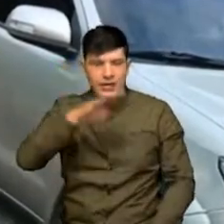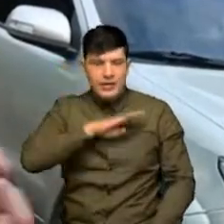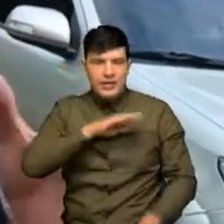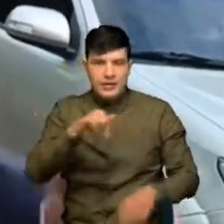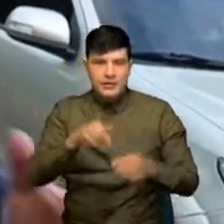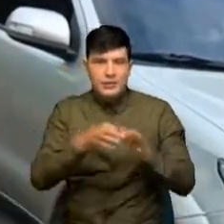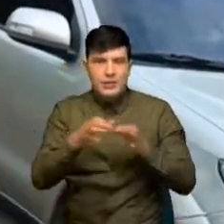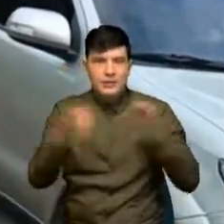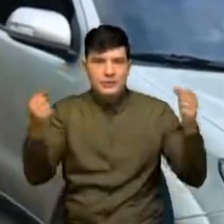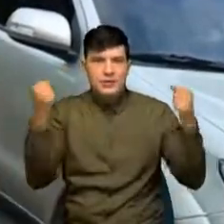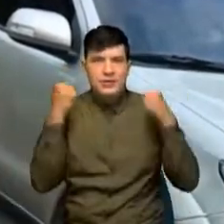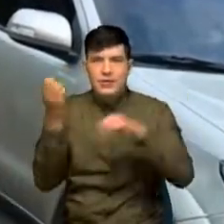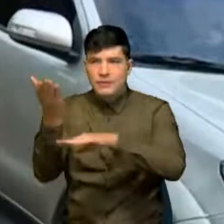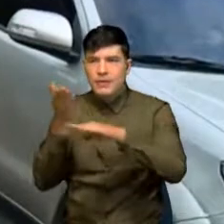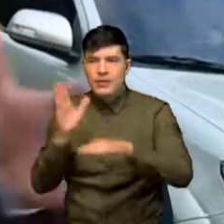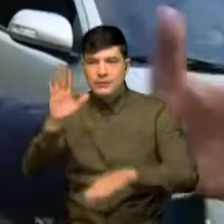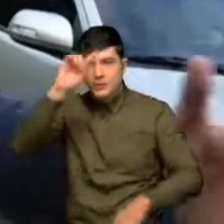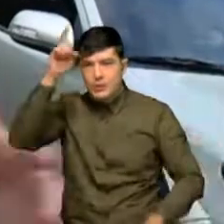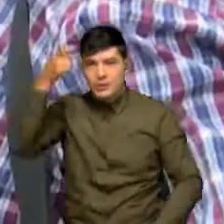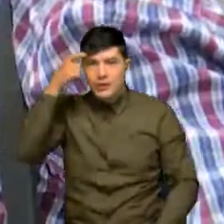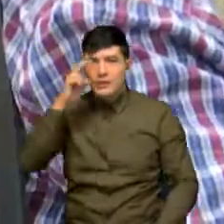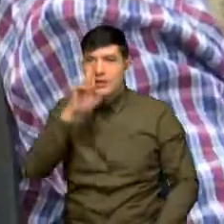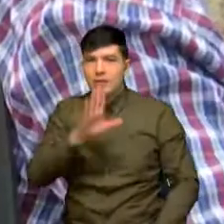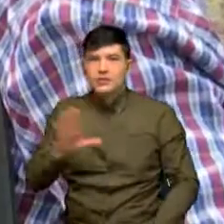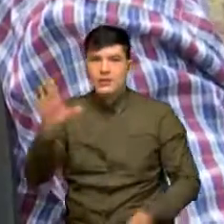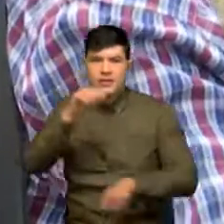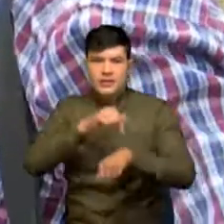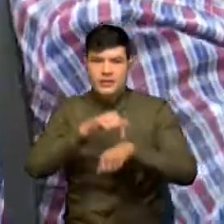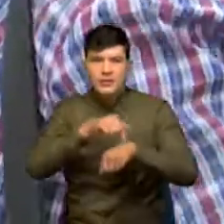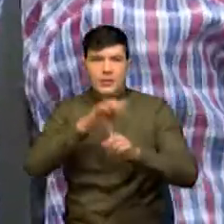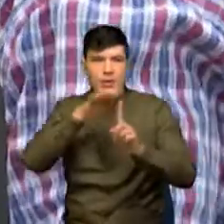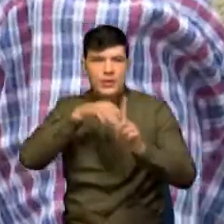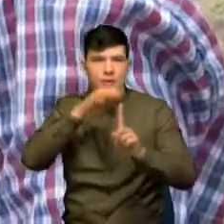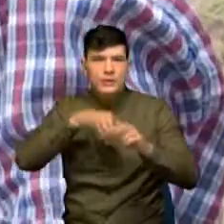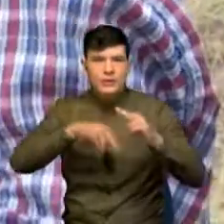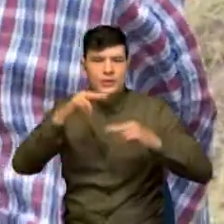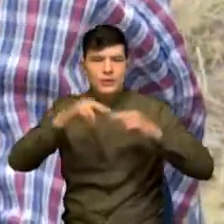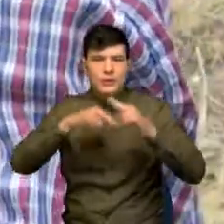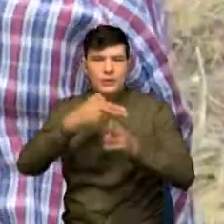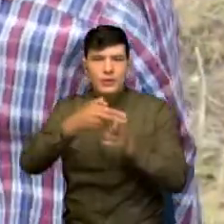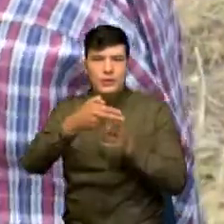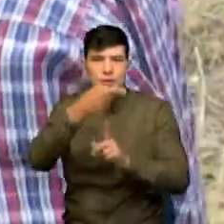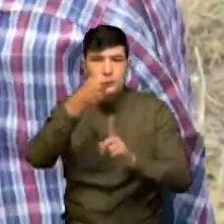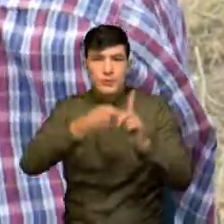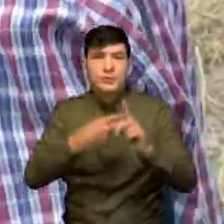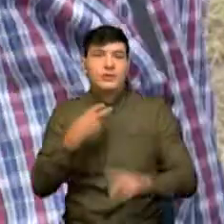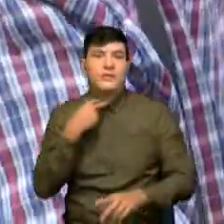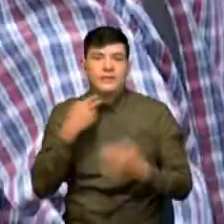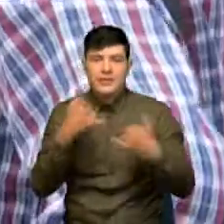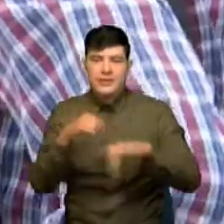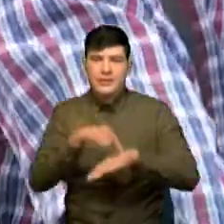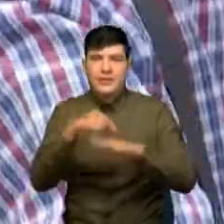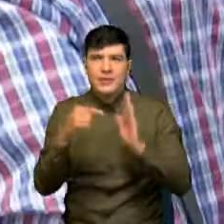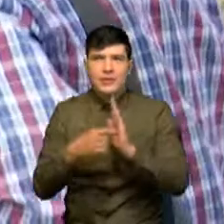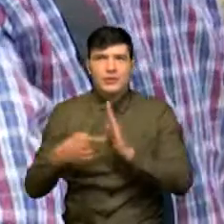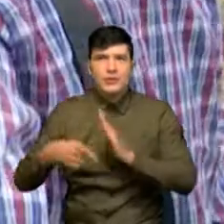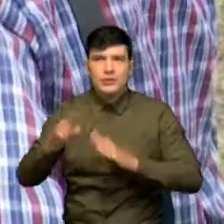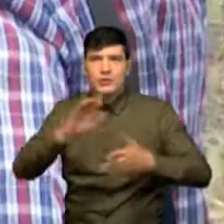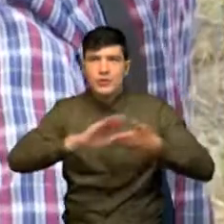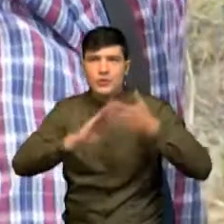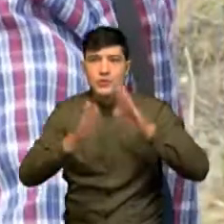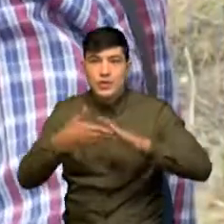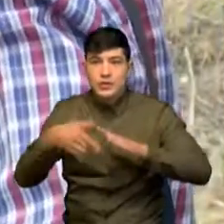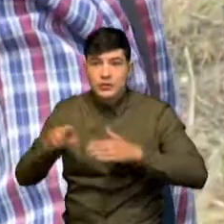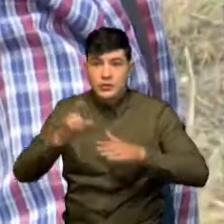una obra que tiene una duración de 4 meses y que esperamos en noviembre ya estar entregándole a la comunidad. Las familias de la vereda Ciudad Teyuna contarán con